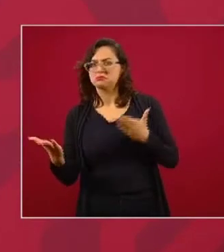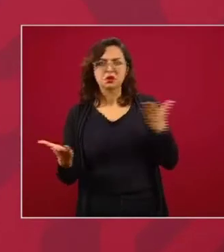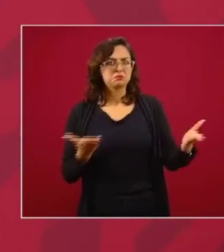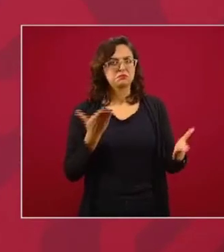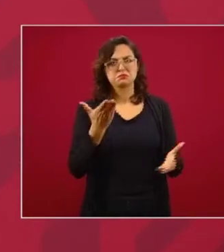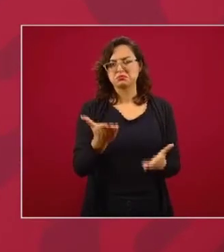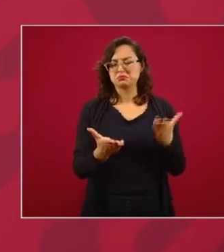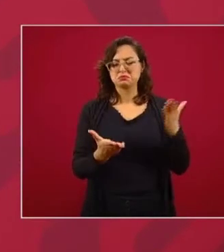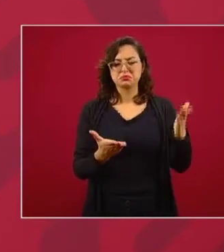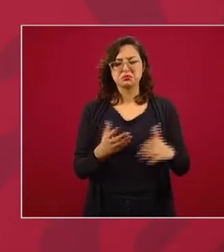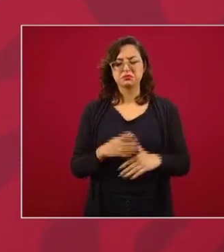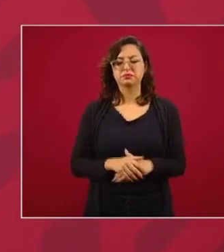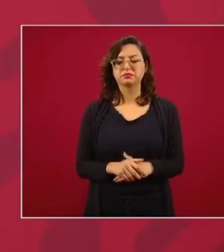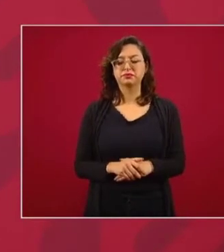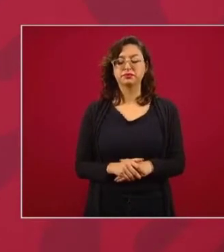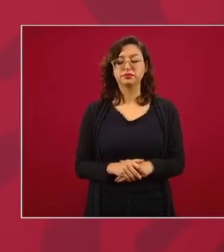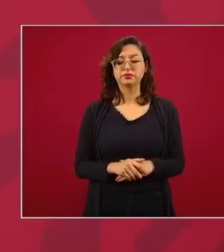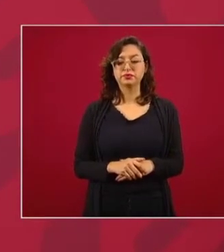En este caso,